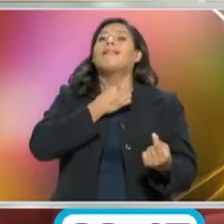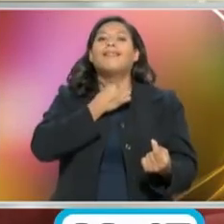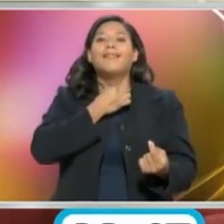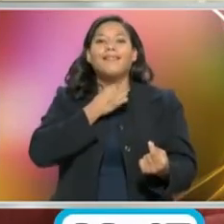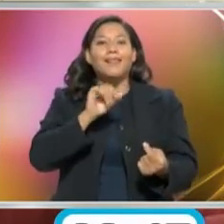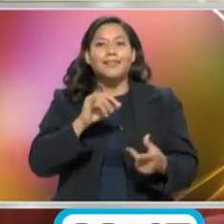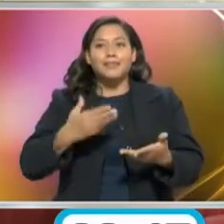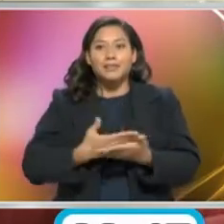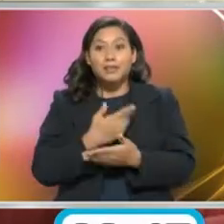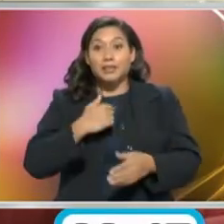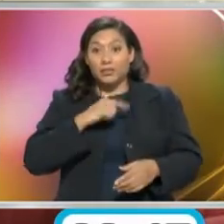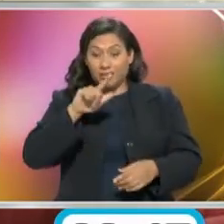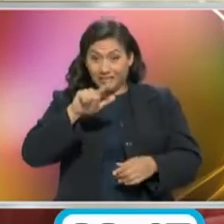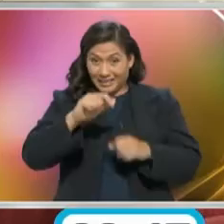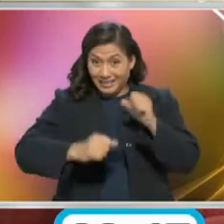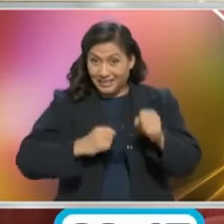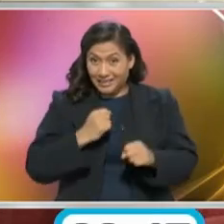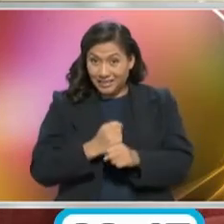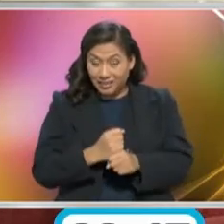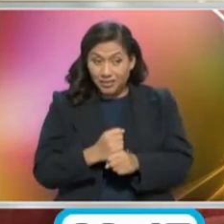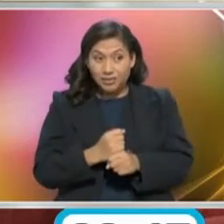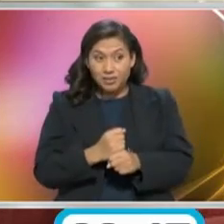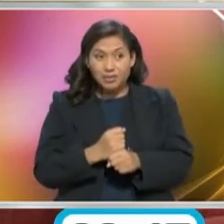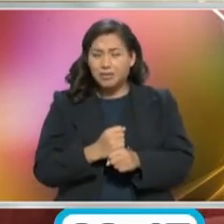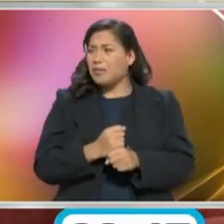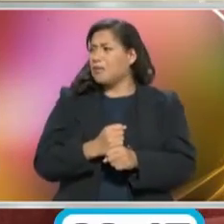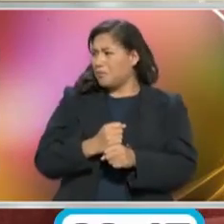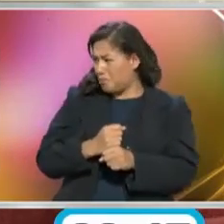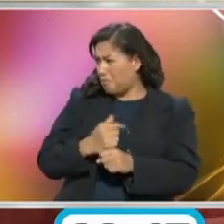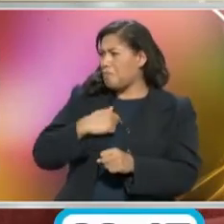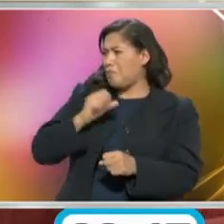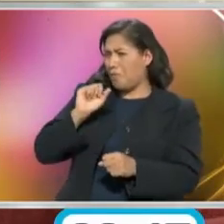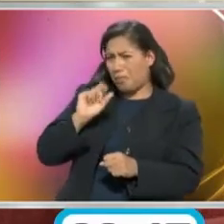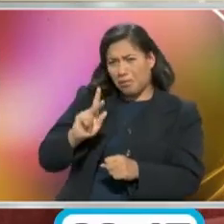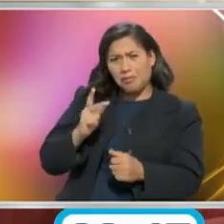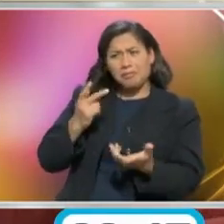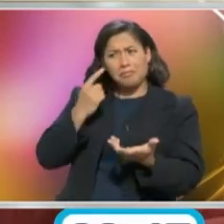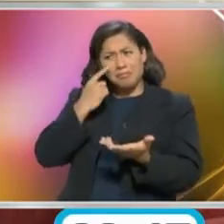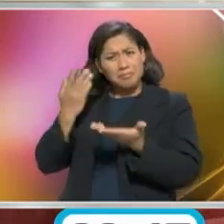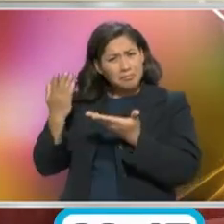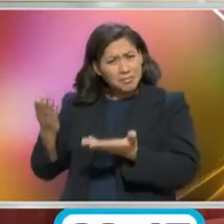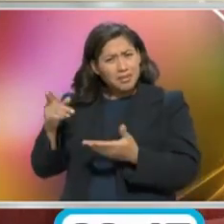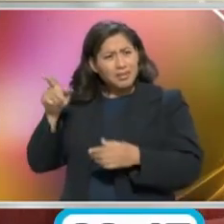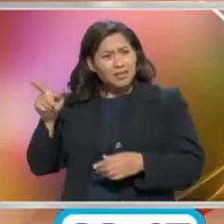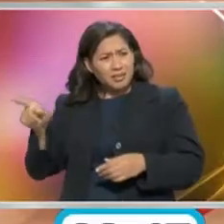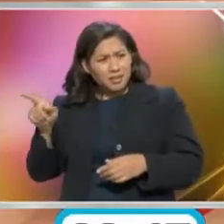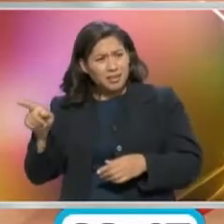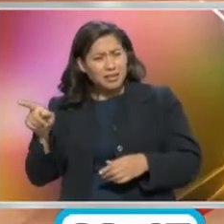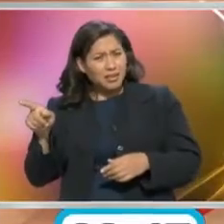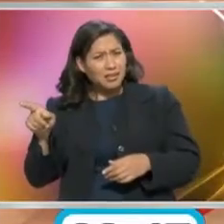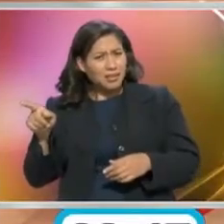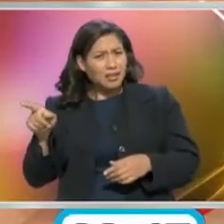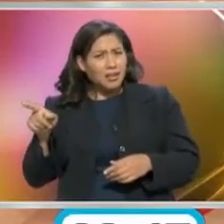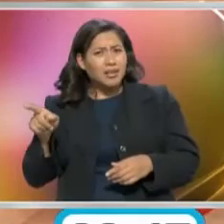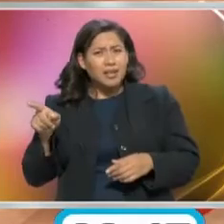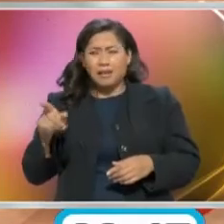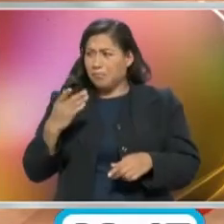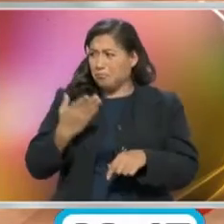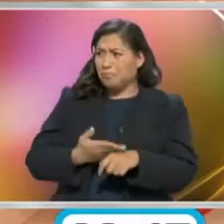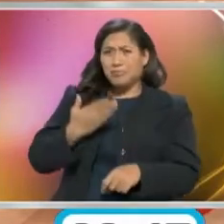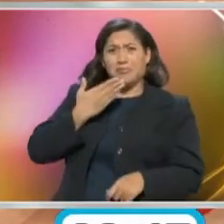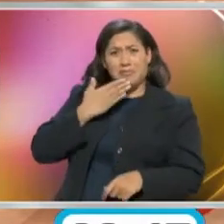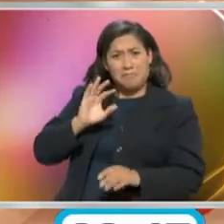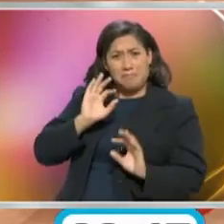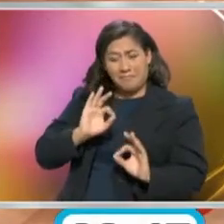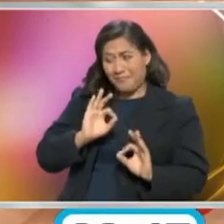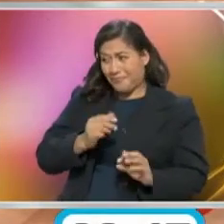como 17 años, yo me digo, ok, mira, lei sta facendo molto bene. Lo está haciendo muy bien.